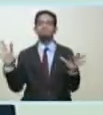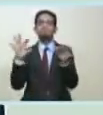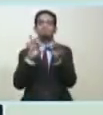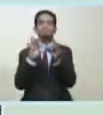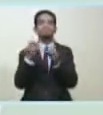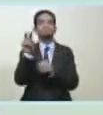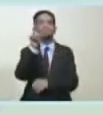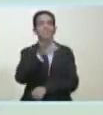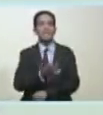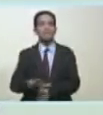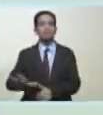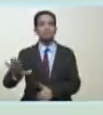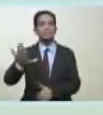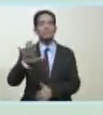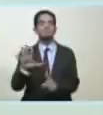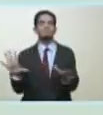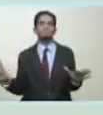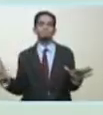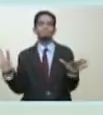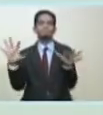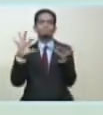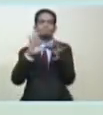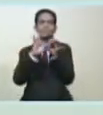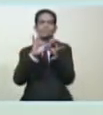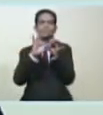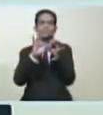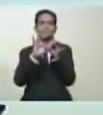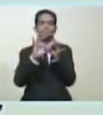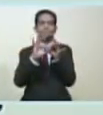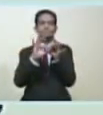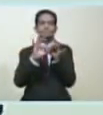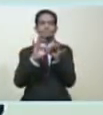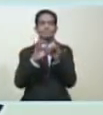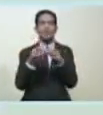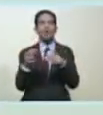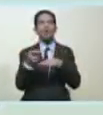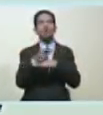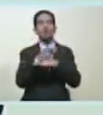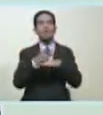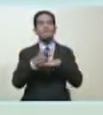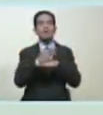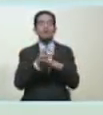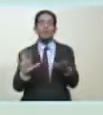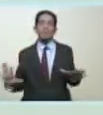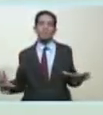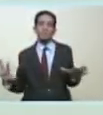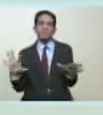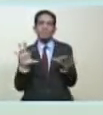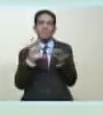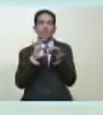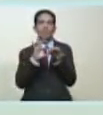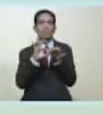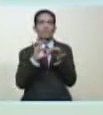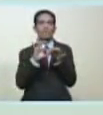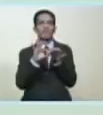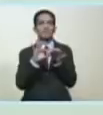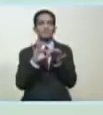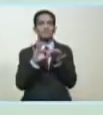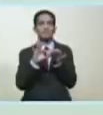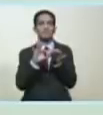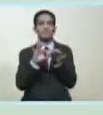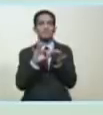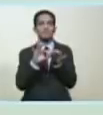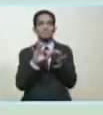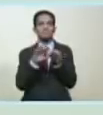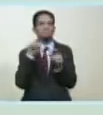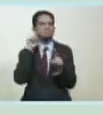Un gobierno de reconciliación nacional. Un gobierno de unidad nacional para hacer la